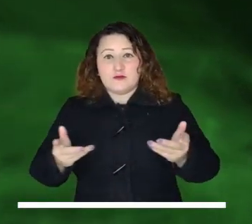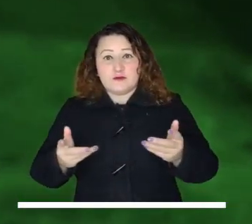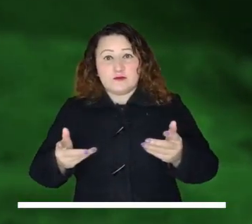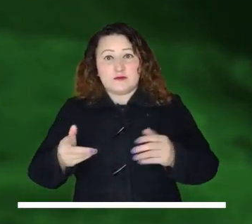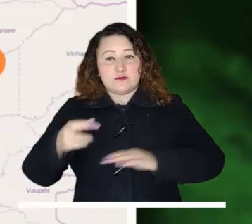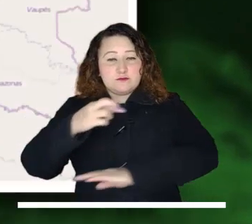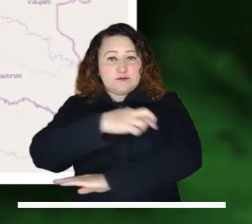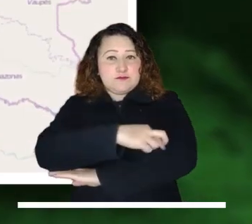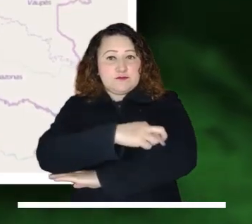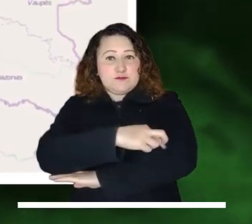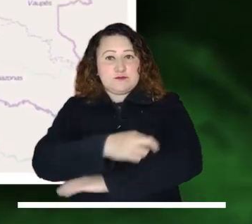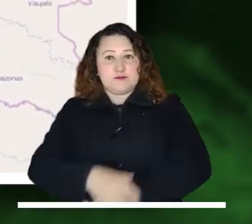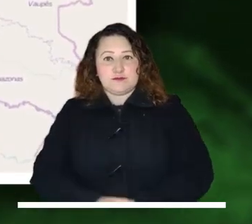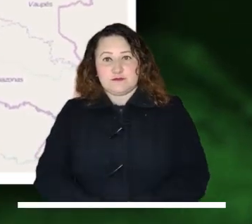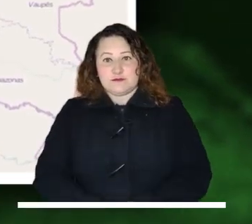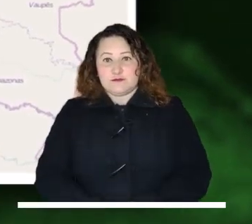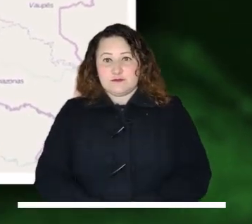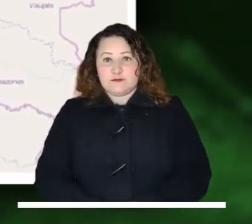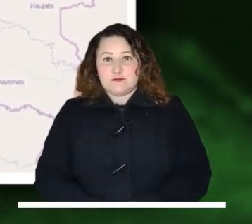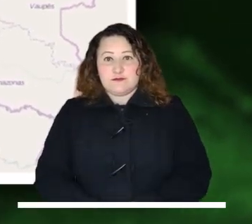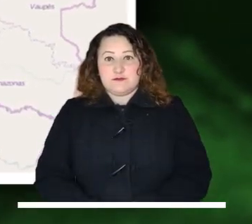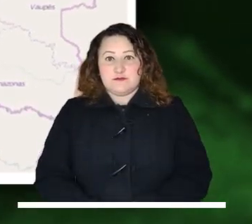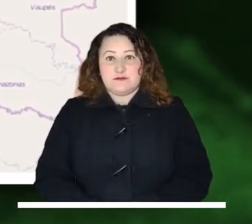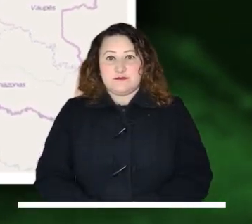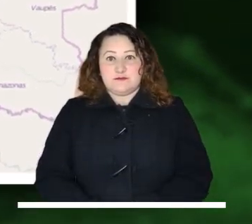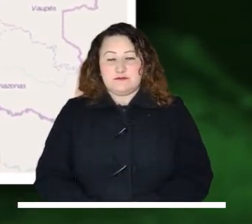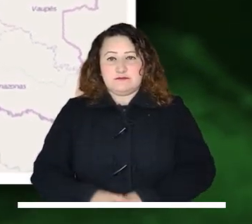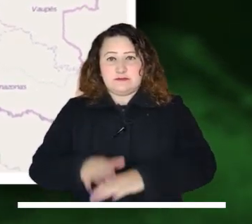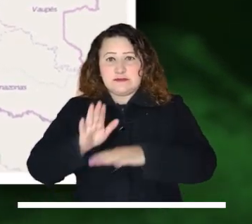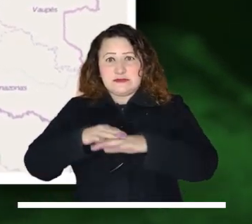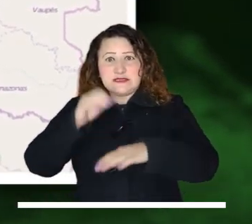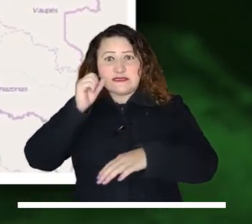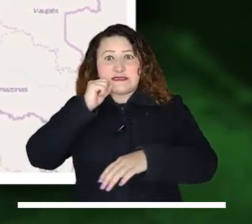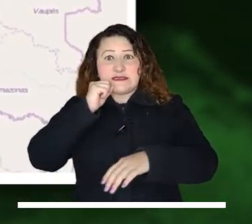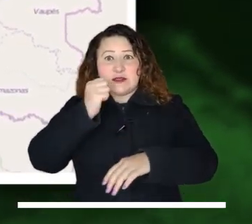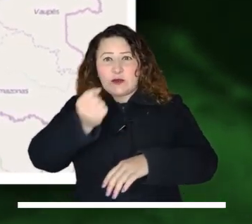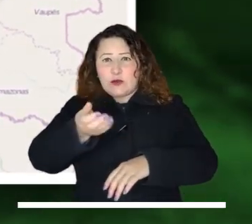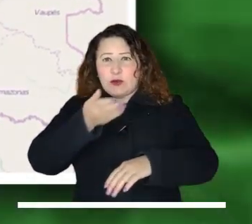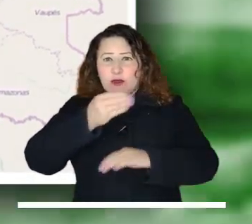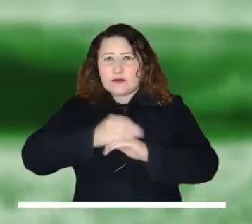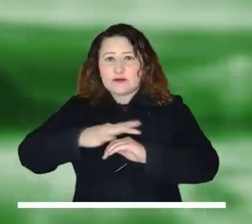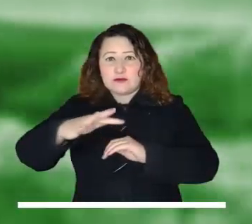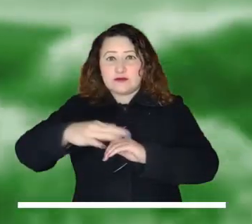Alerta roja por alta probabilidad de deslizamientos en zonas de Putumayo.